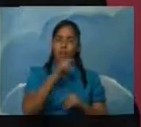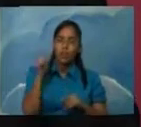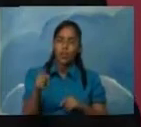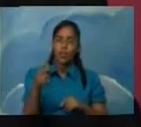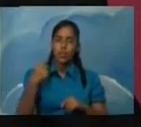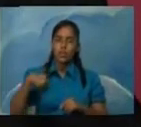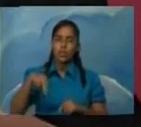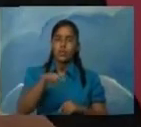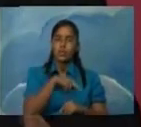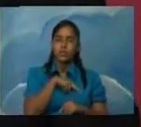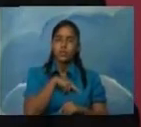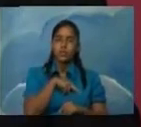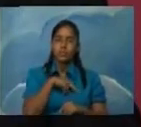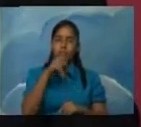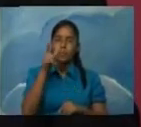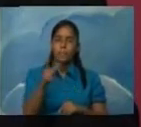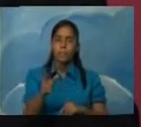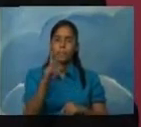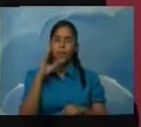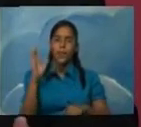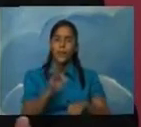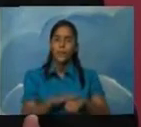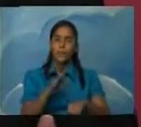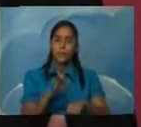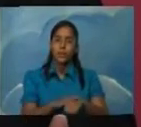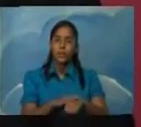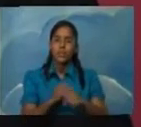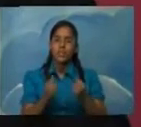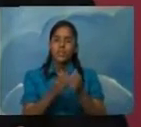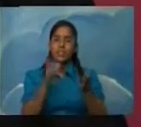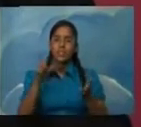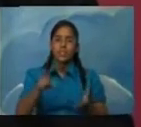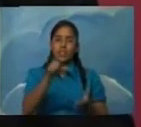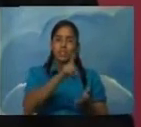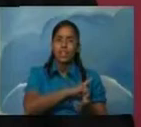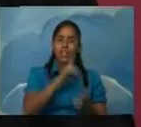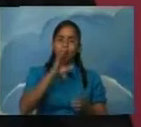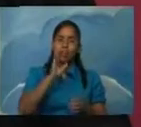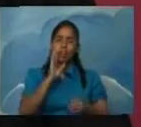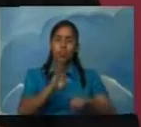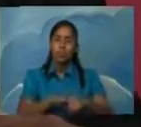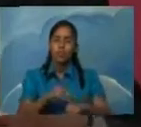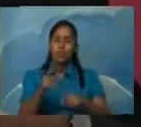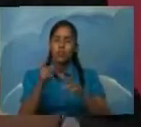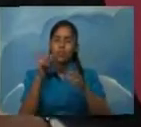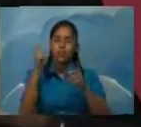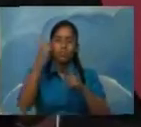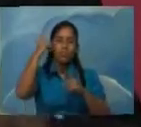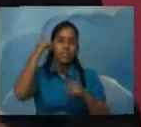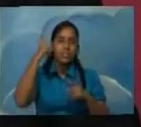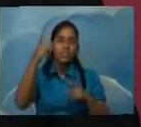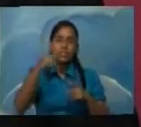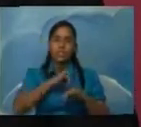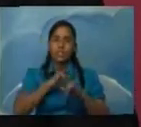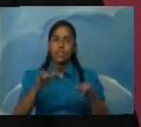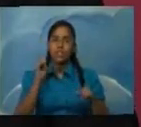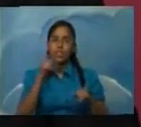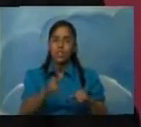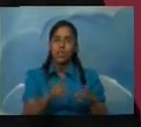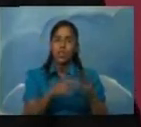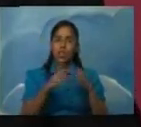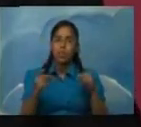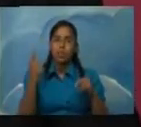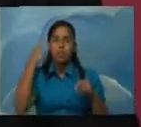nosotros se cumplen sin necesidad de estar cumpliendo fecha. ya quedaron cumplidas en nosotros para